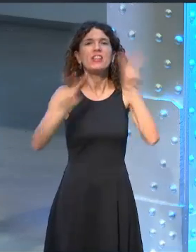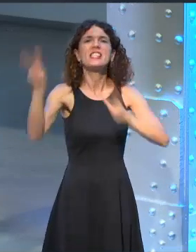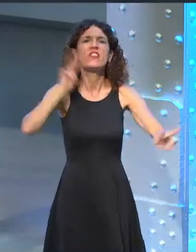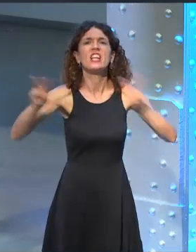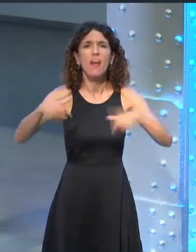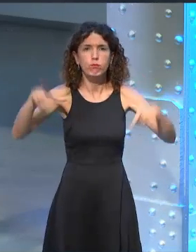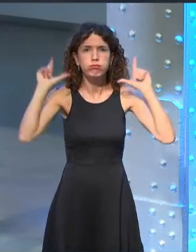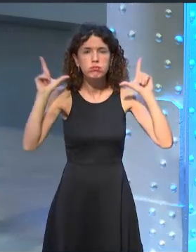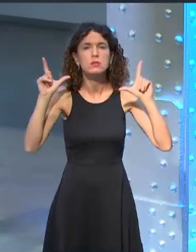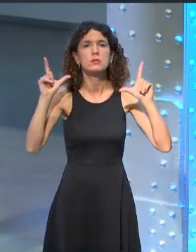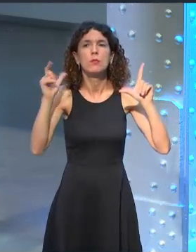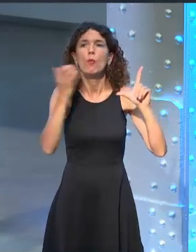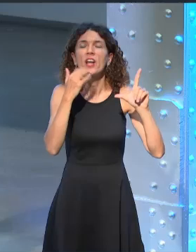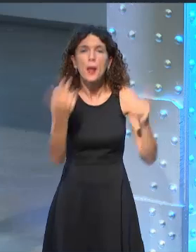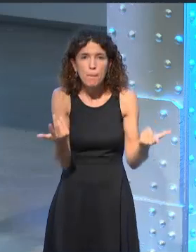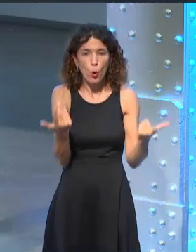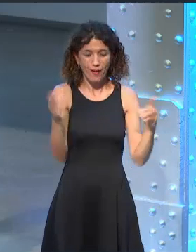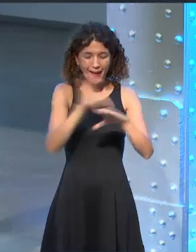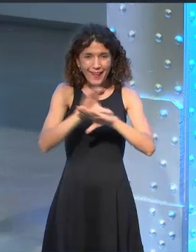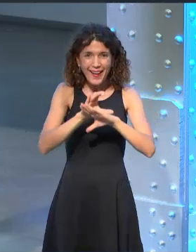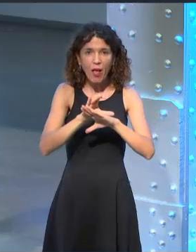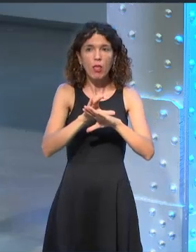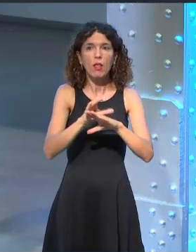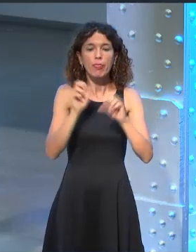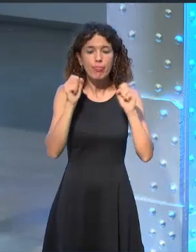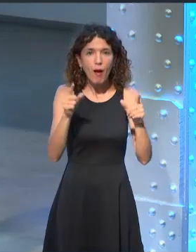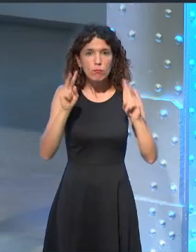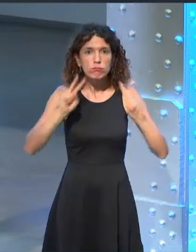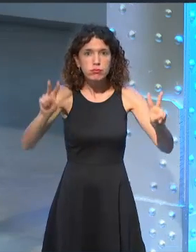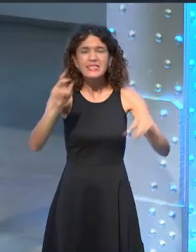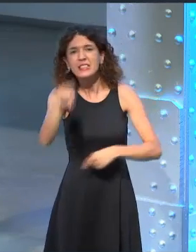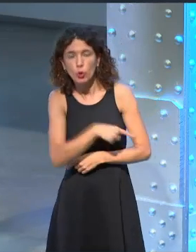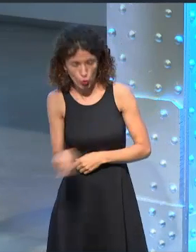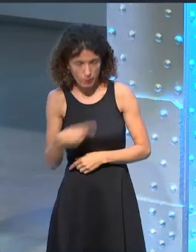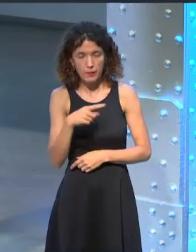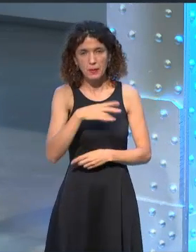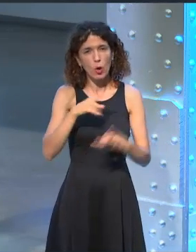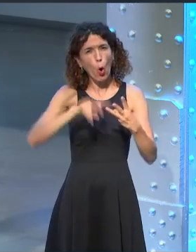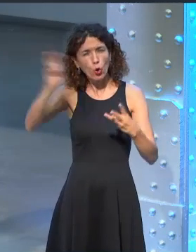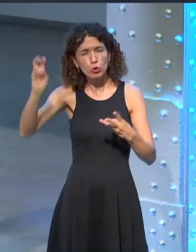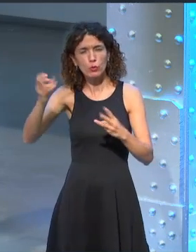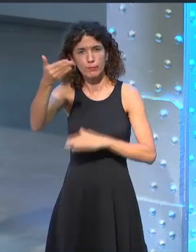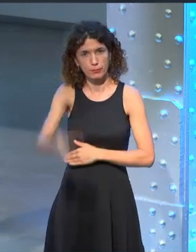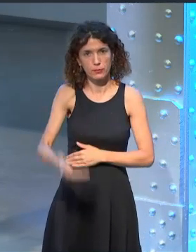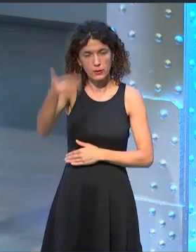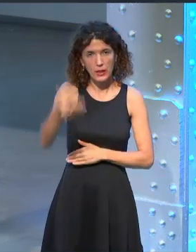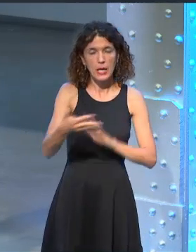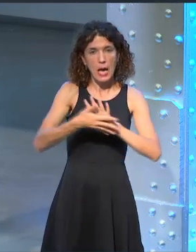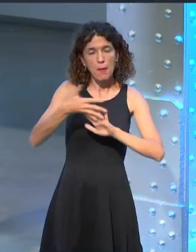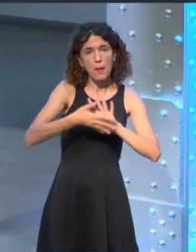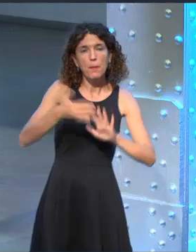dando a este tipo de carreras, ¿no? Hay un punto aquí también que para mí es muy significativo, que